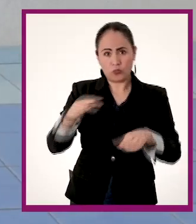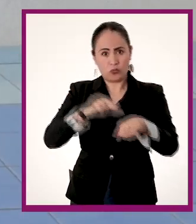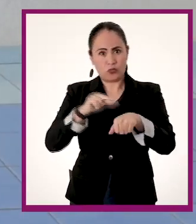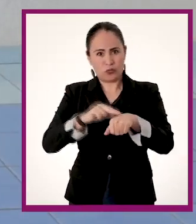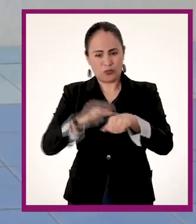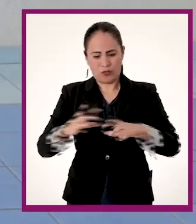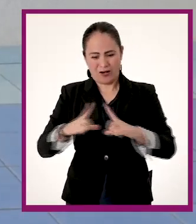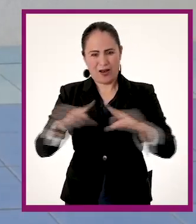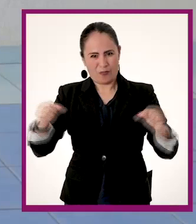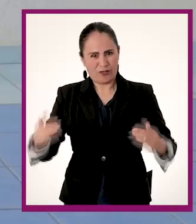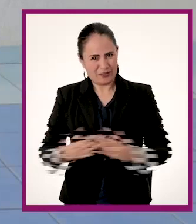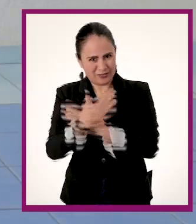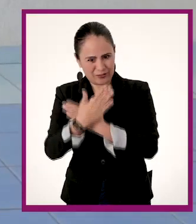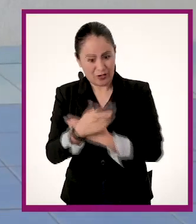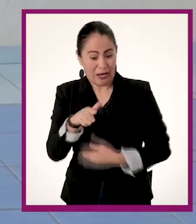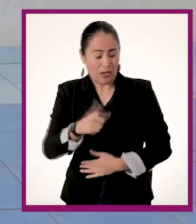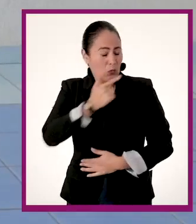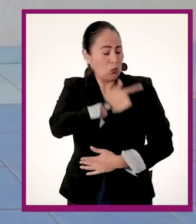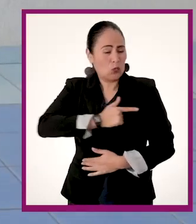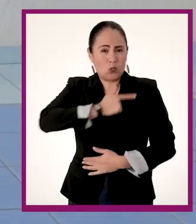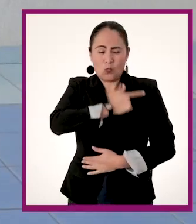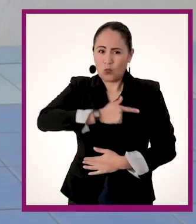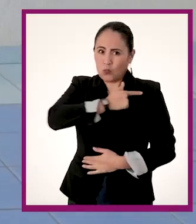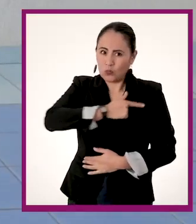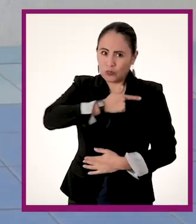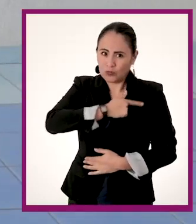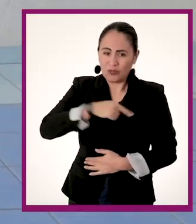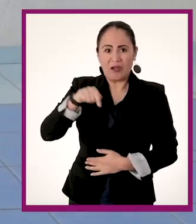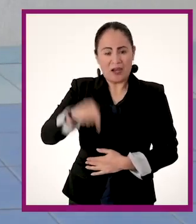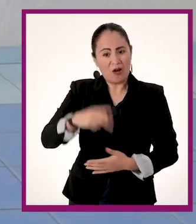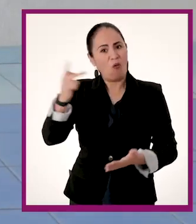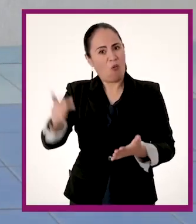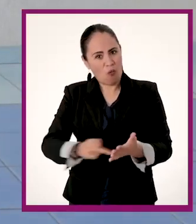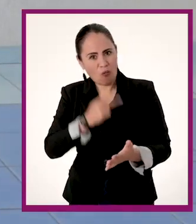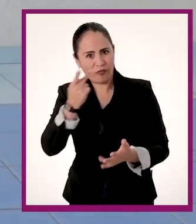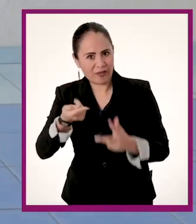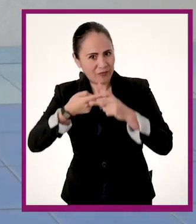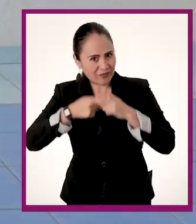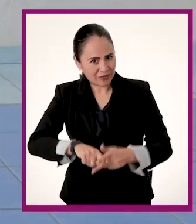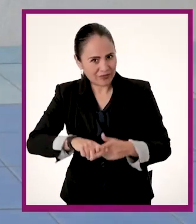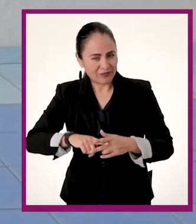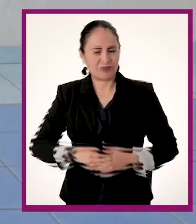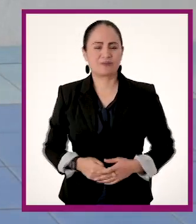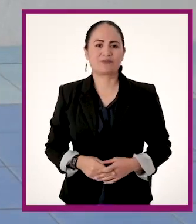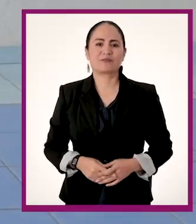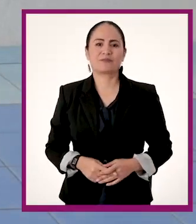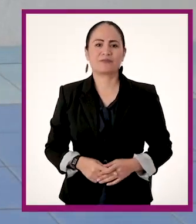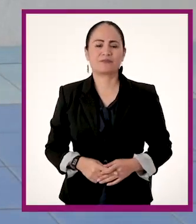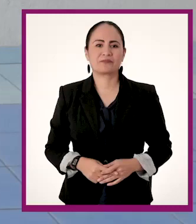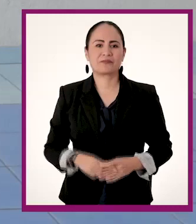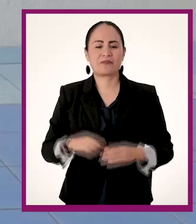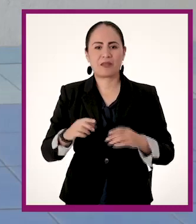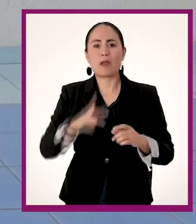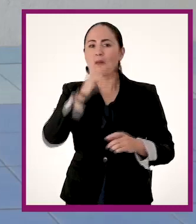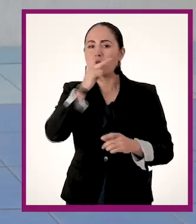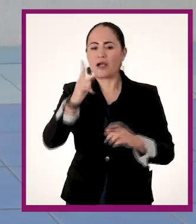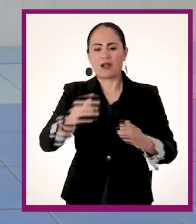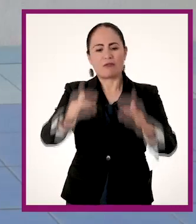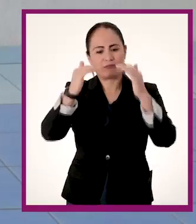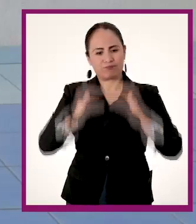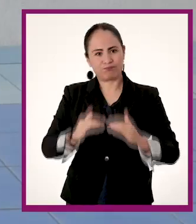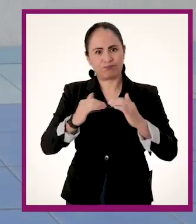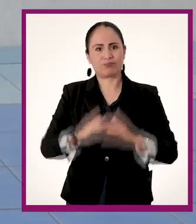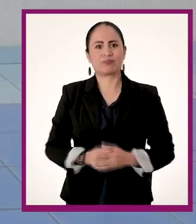japonés y tanto le gustó que la comenzó otra vez. Y la siguiente frase